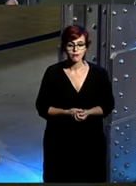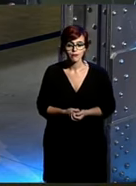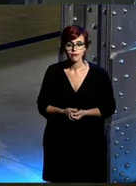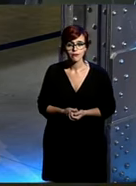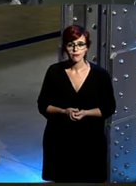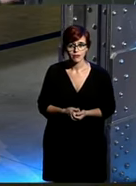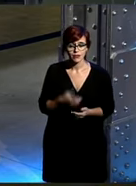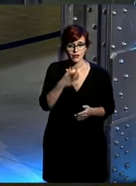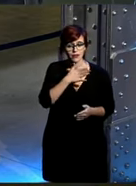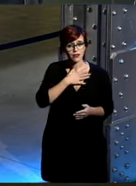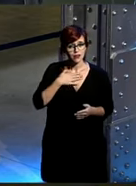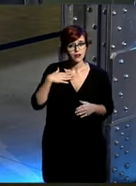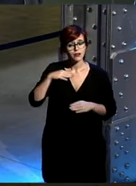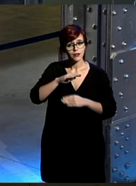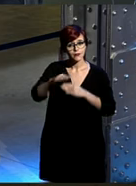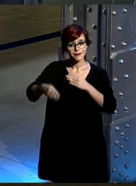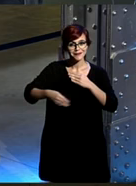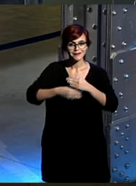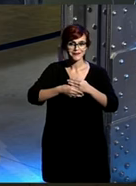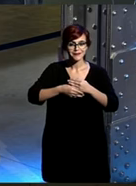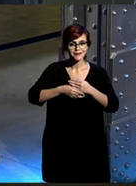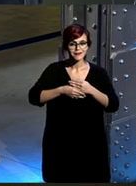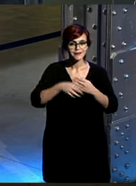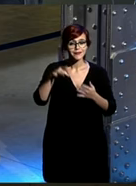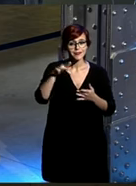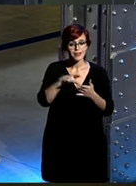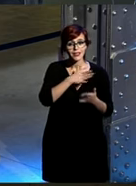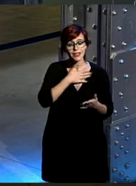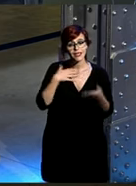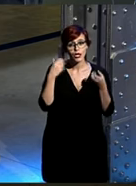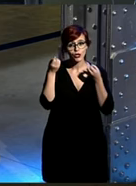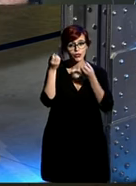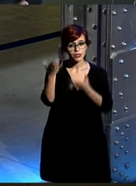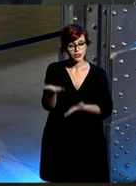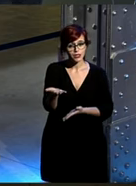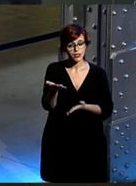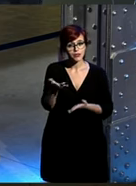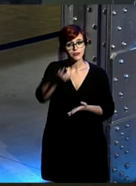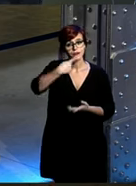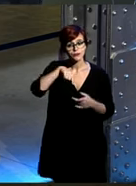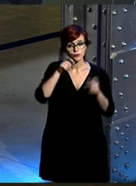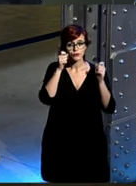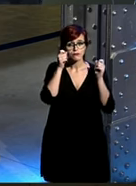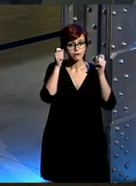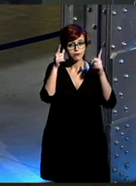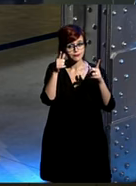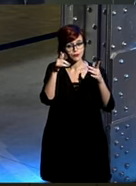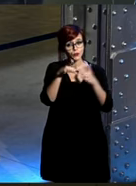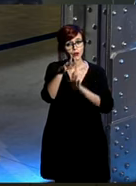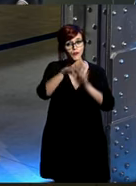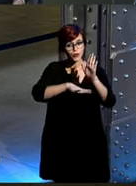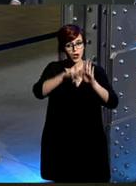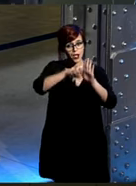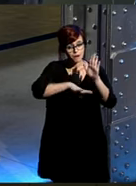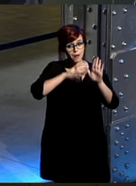Apostillando un poco lo que comentas, quería contaros que nos hemos dado cuenta y hemos creado unos